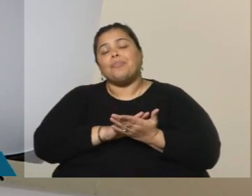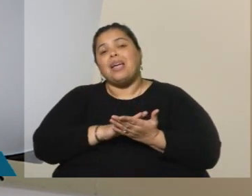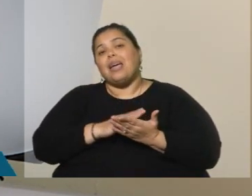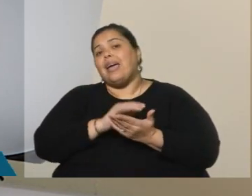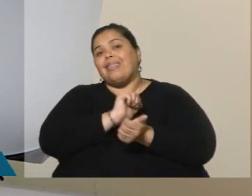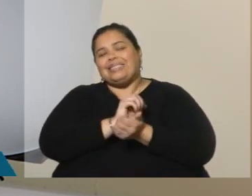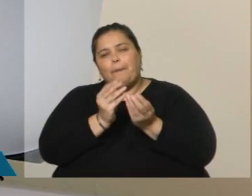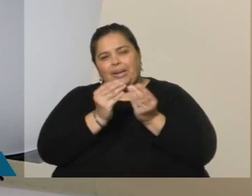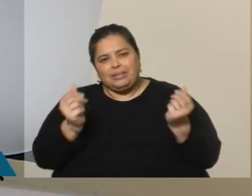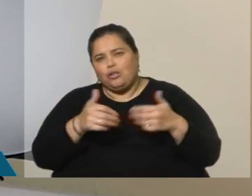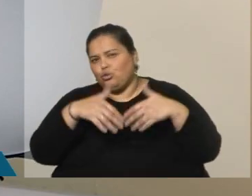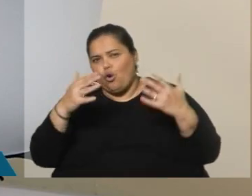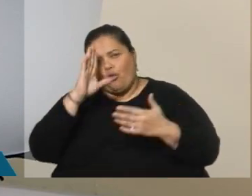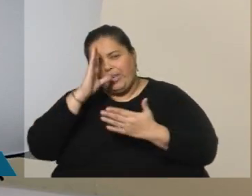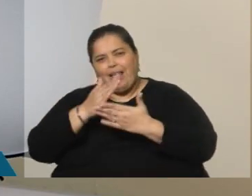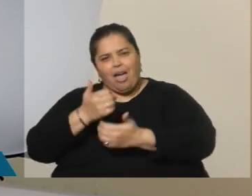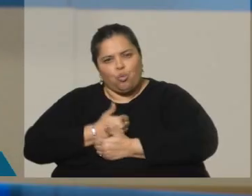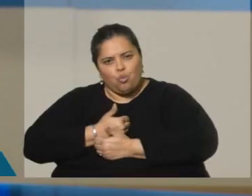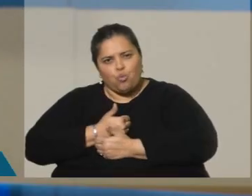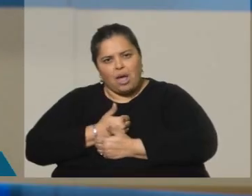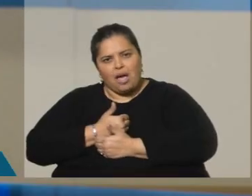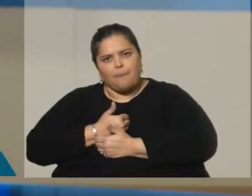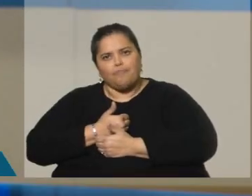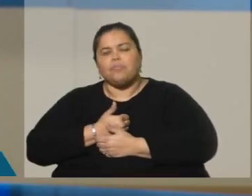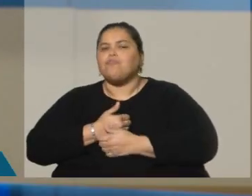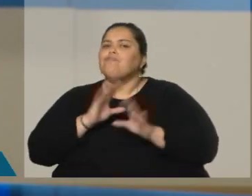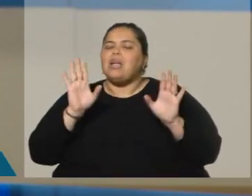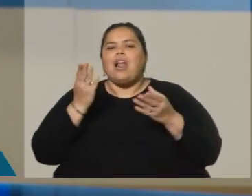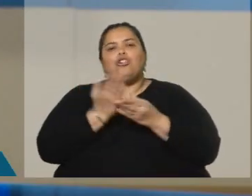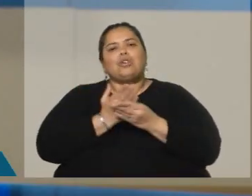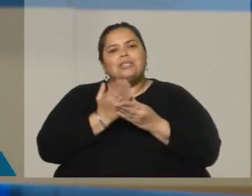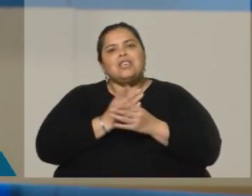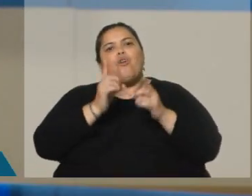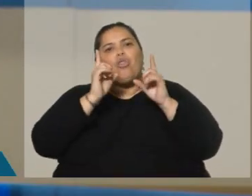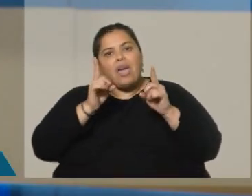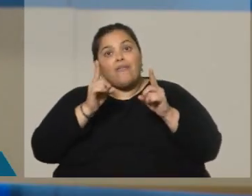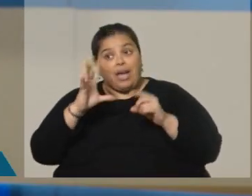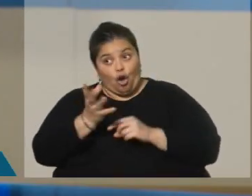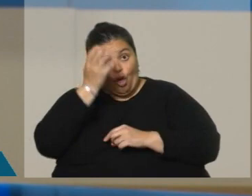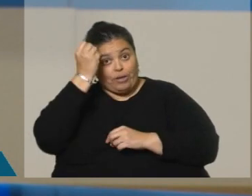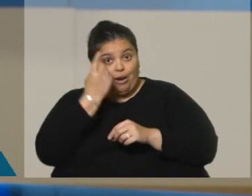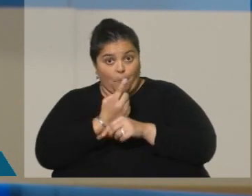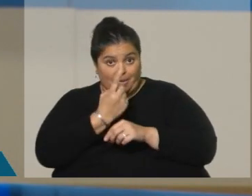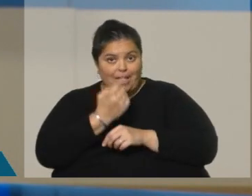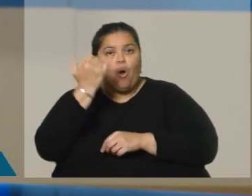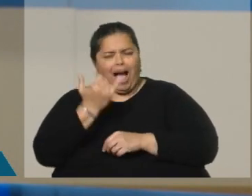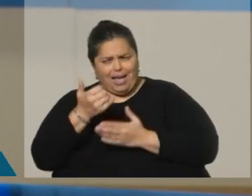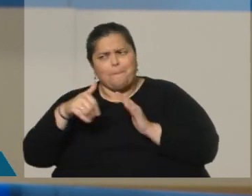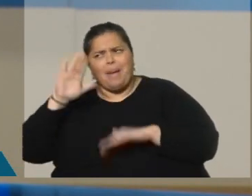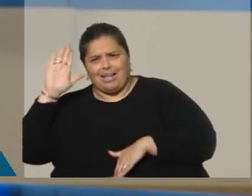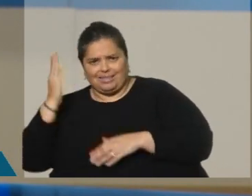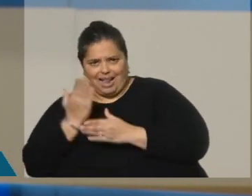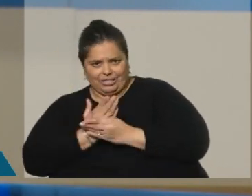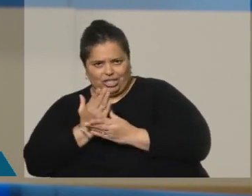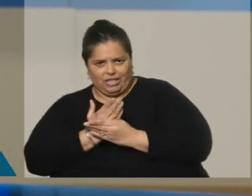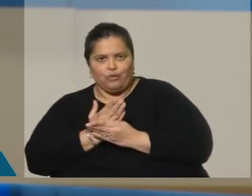acceso sin restricciones le parece bien no los archivos Ya hay que publicarlos hay que difundirlos hay que encontrarlos porque hay más archivos hay